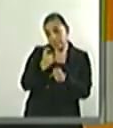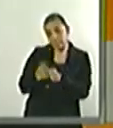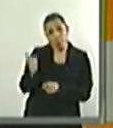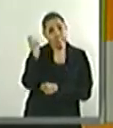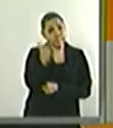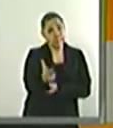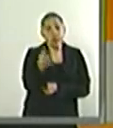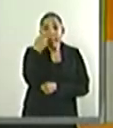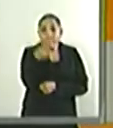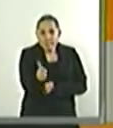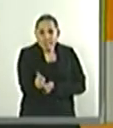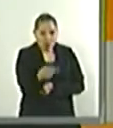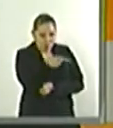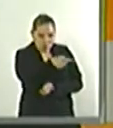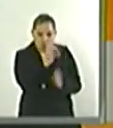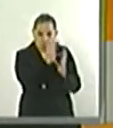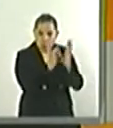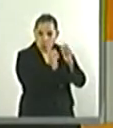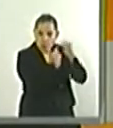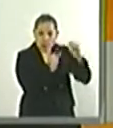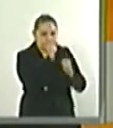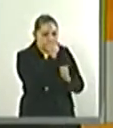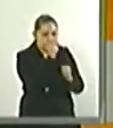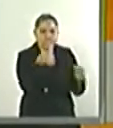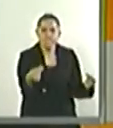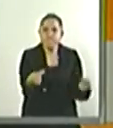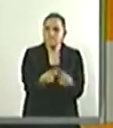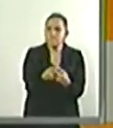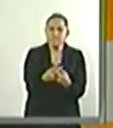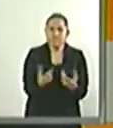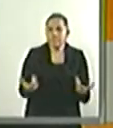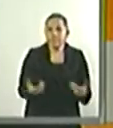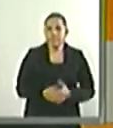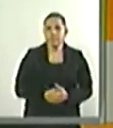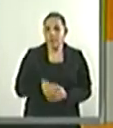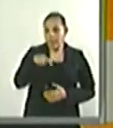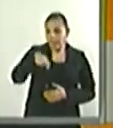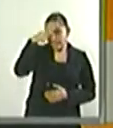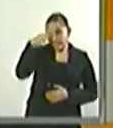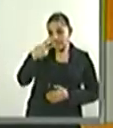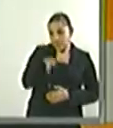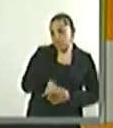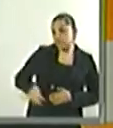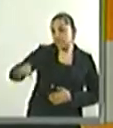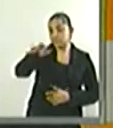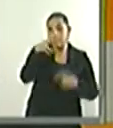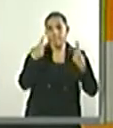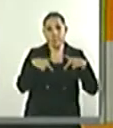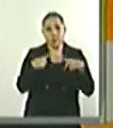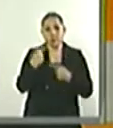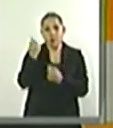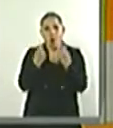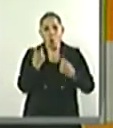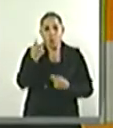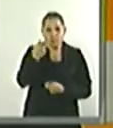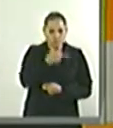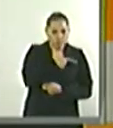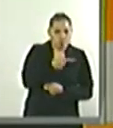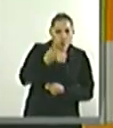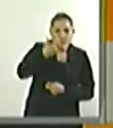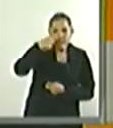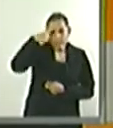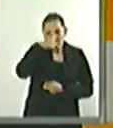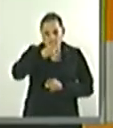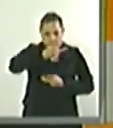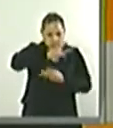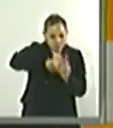constitución la pobreza de las familias en méxico ha impedido que sus hijos continúen estudiando o